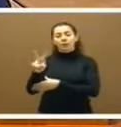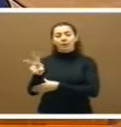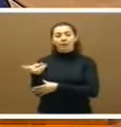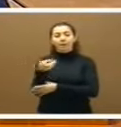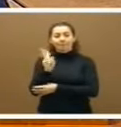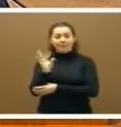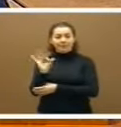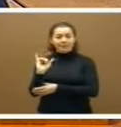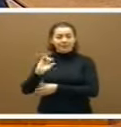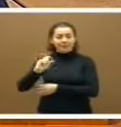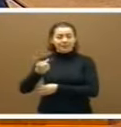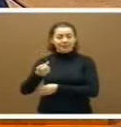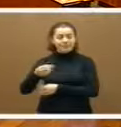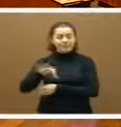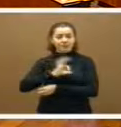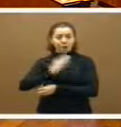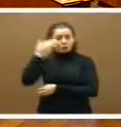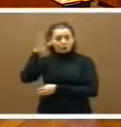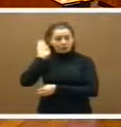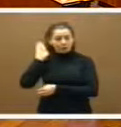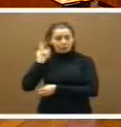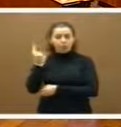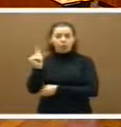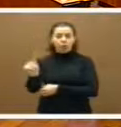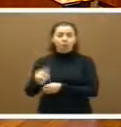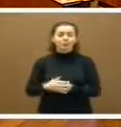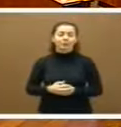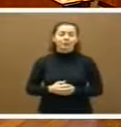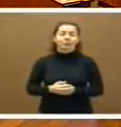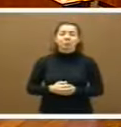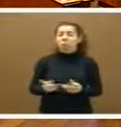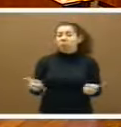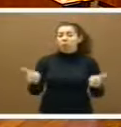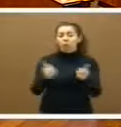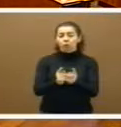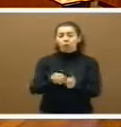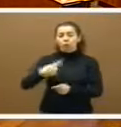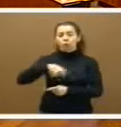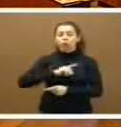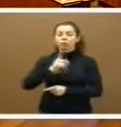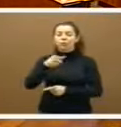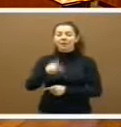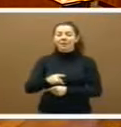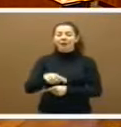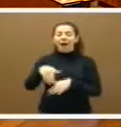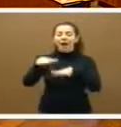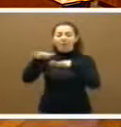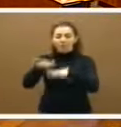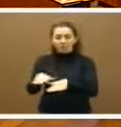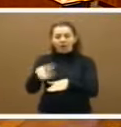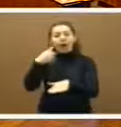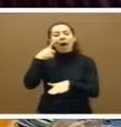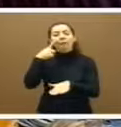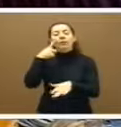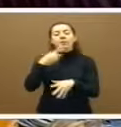minuto. Señor Escobar. SEÑOR Brevemente, señor presidente. Nosotros también estamos a favor de que haya el mayor rigor en la